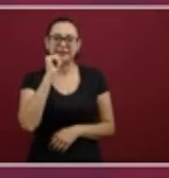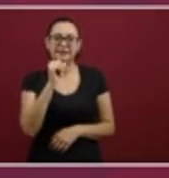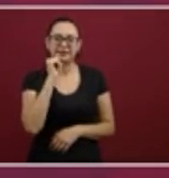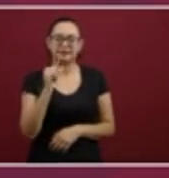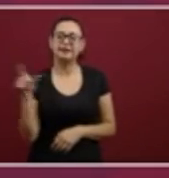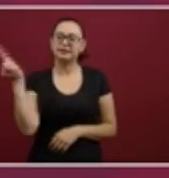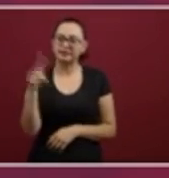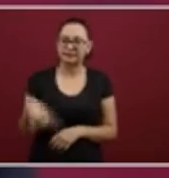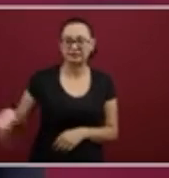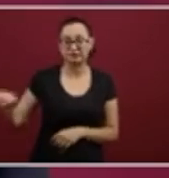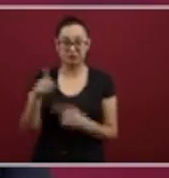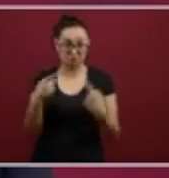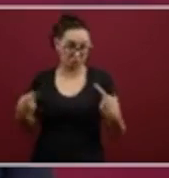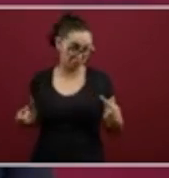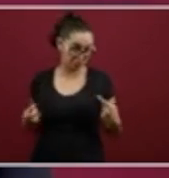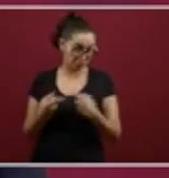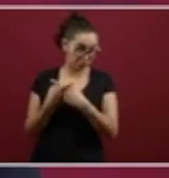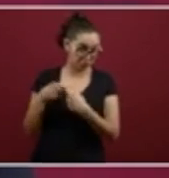en una contradicción.